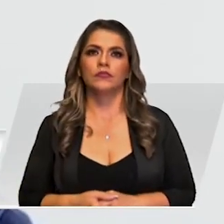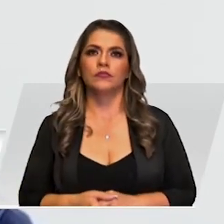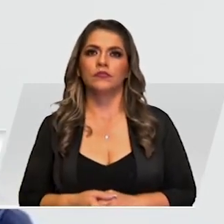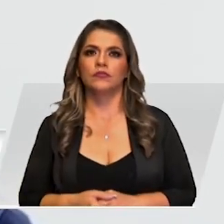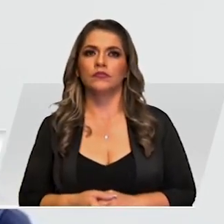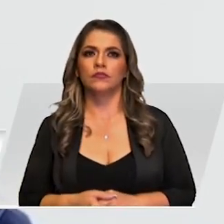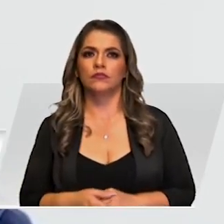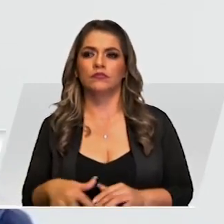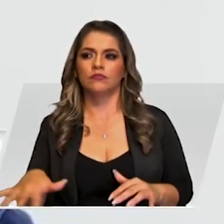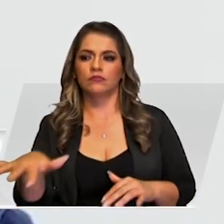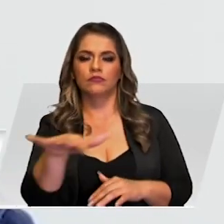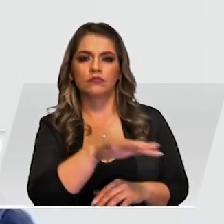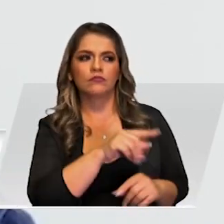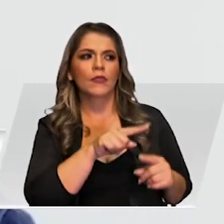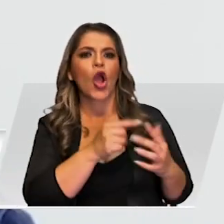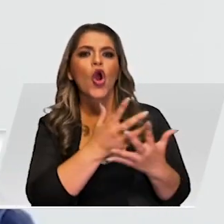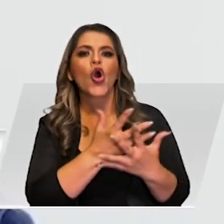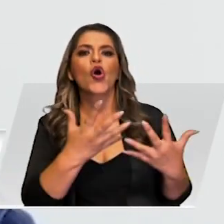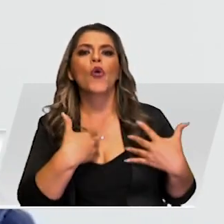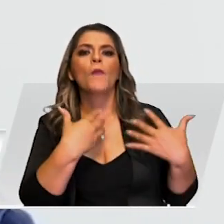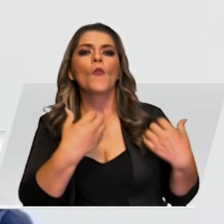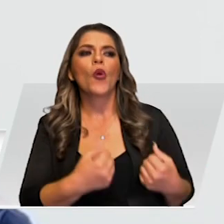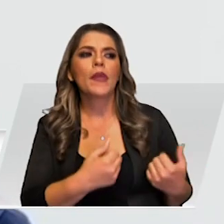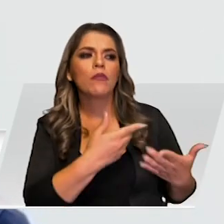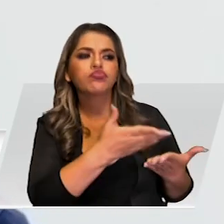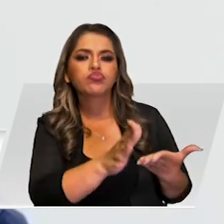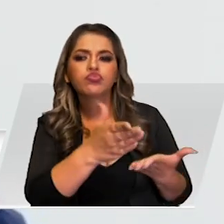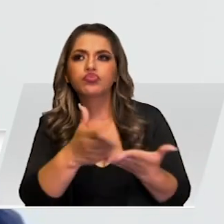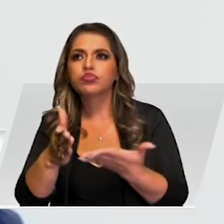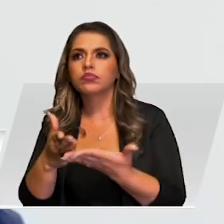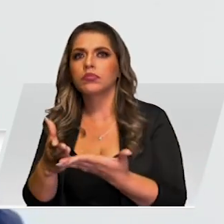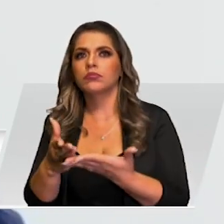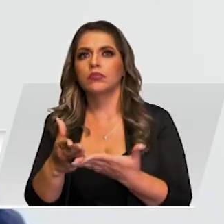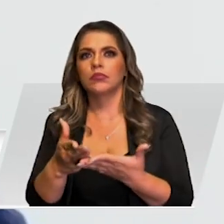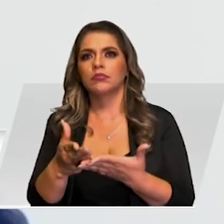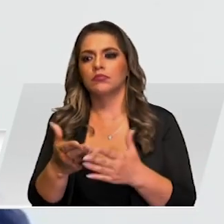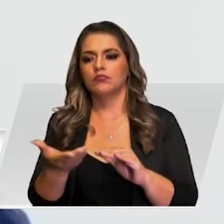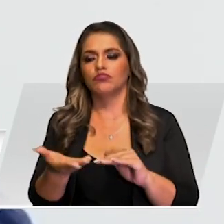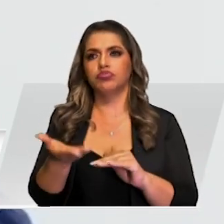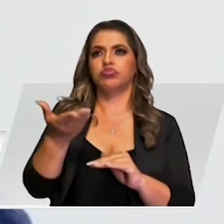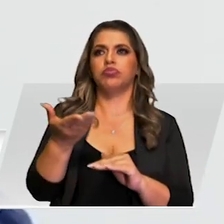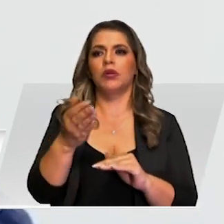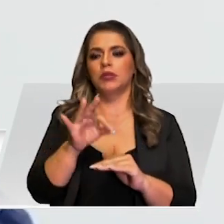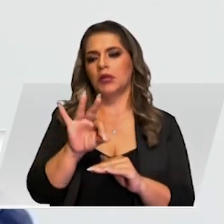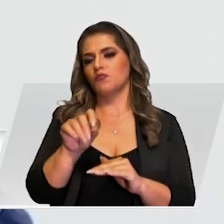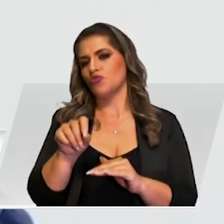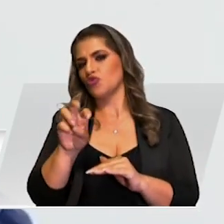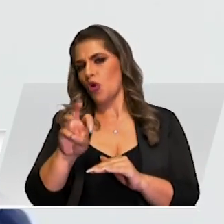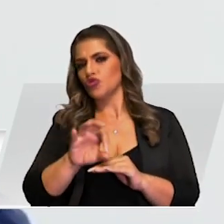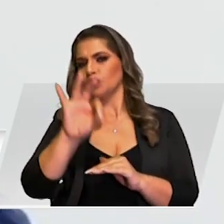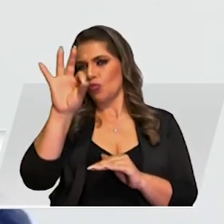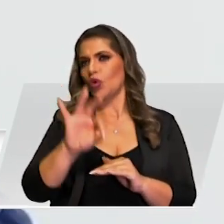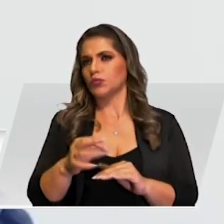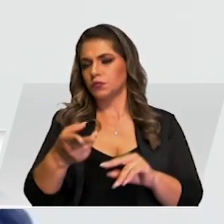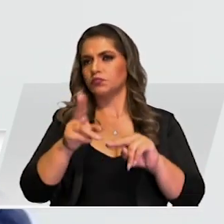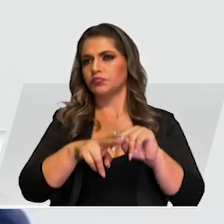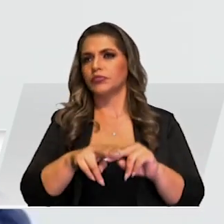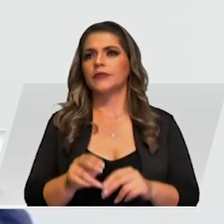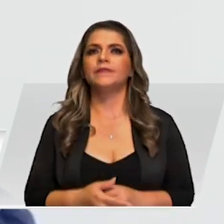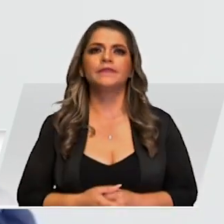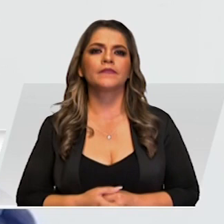los bienes básicos en promedio han aumentado en esa proporción. Eso tiene un impacto